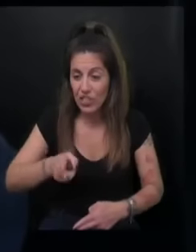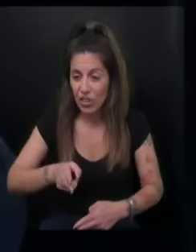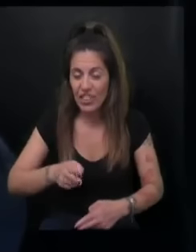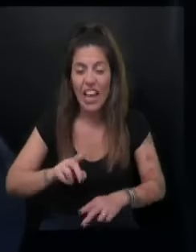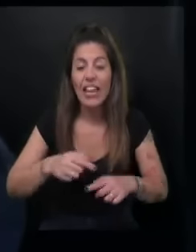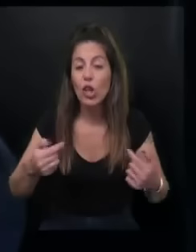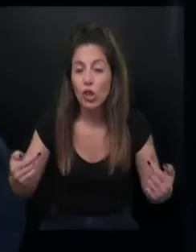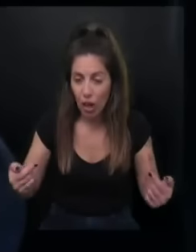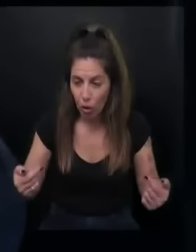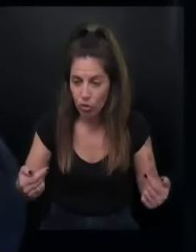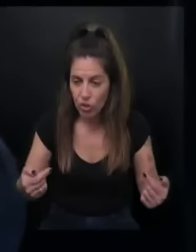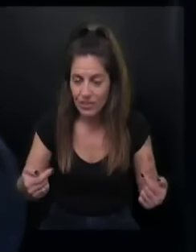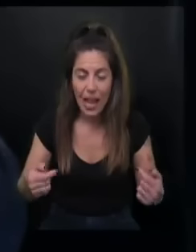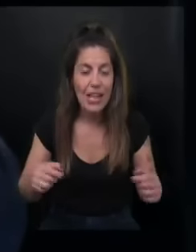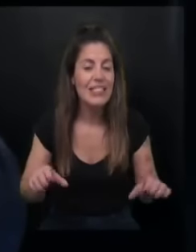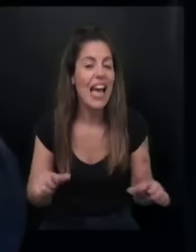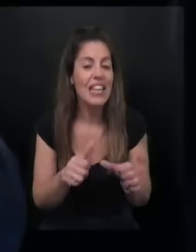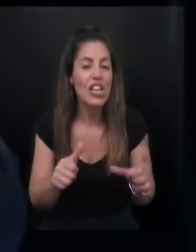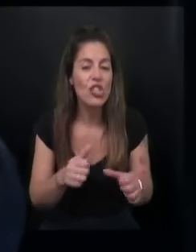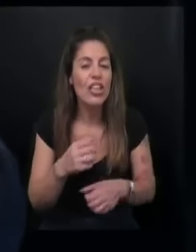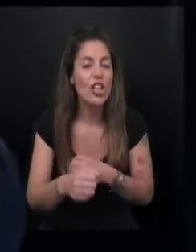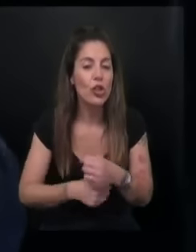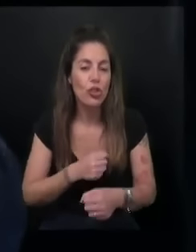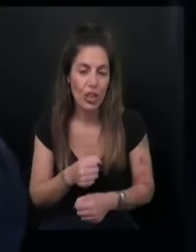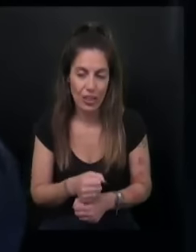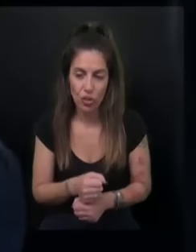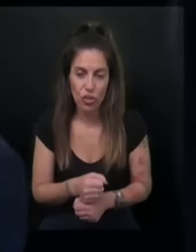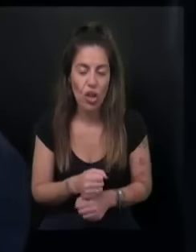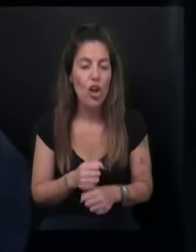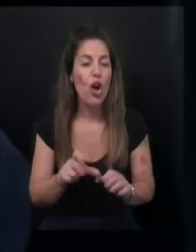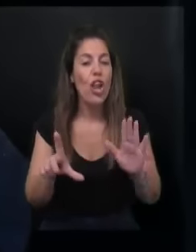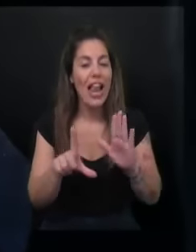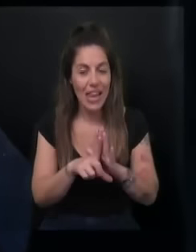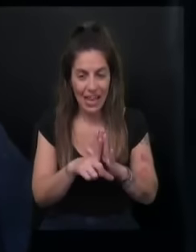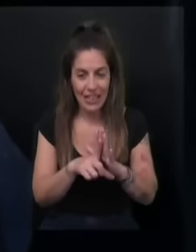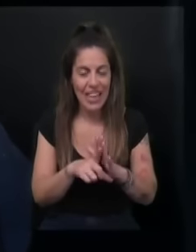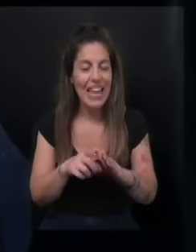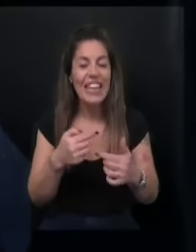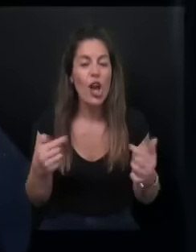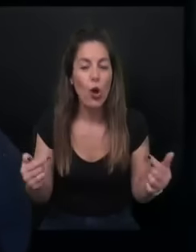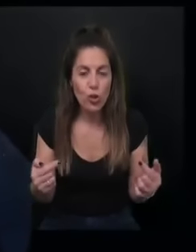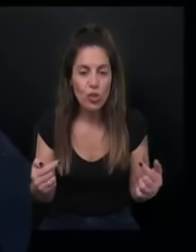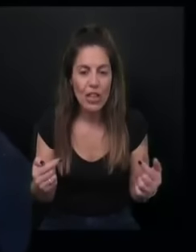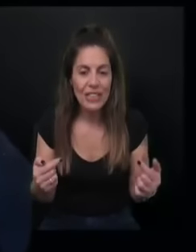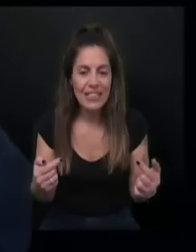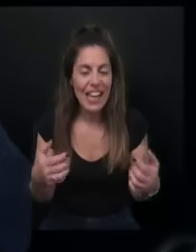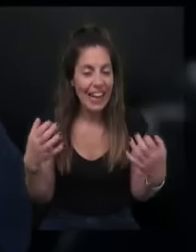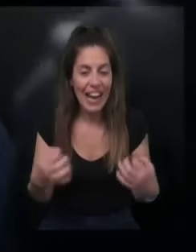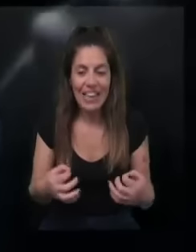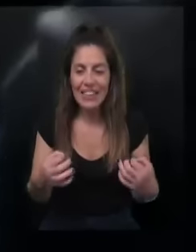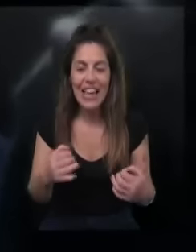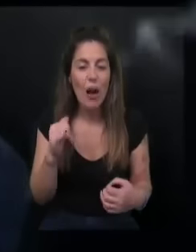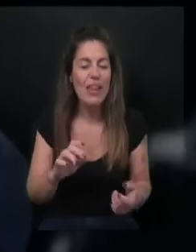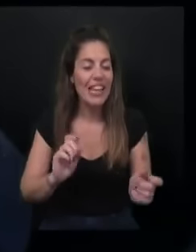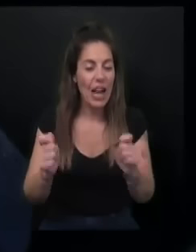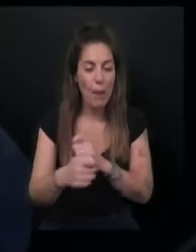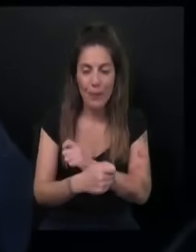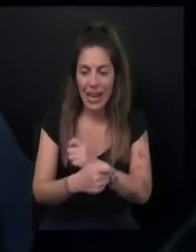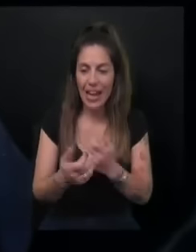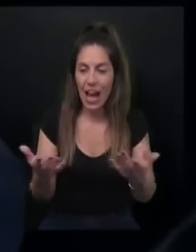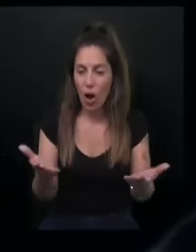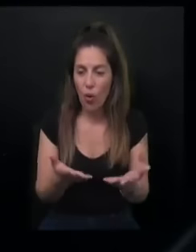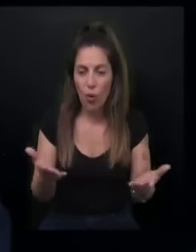cosa se han basado en estos años con con la ley Qué cosas en realidad habría que cambiar habría que